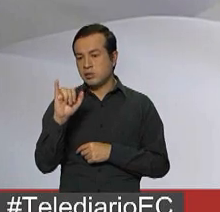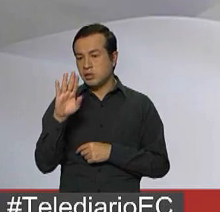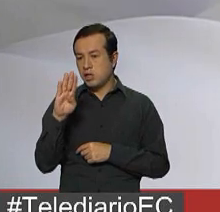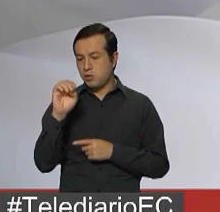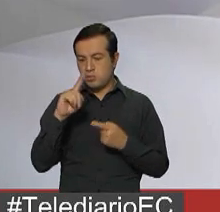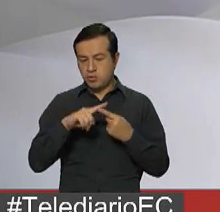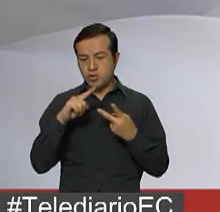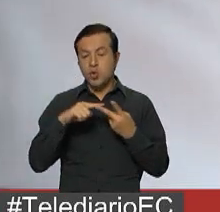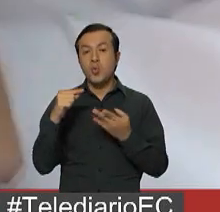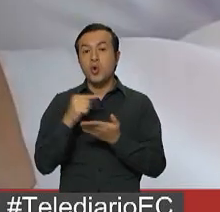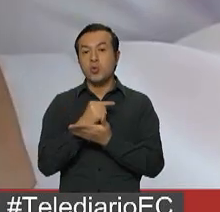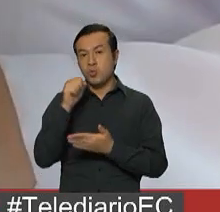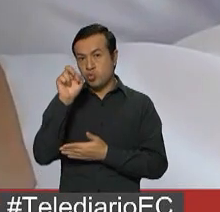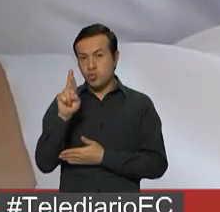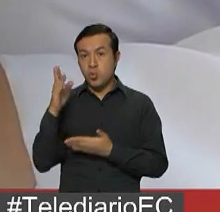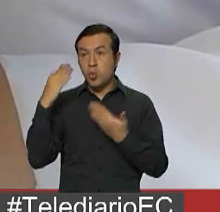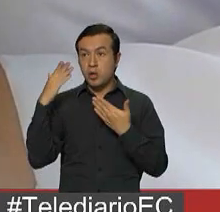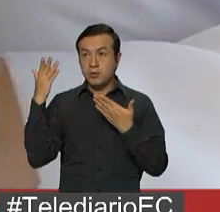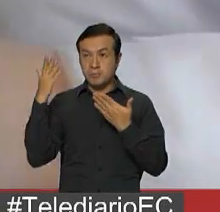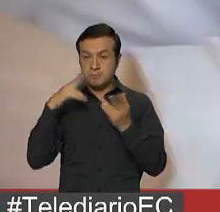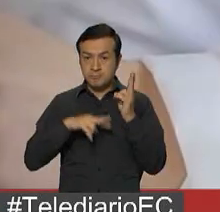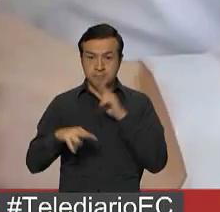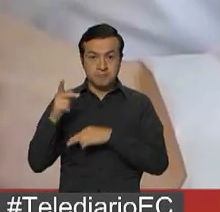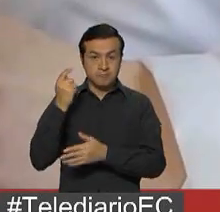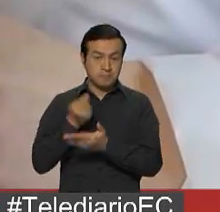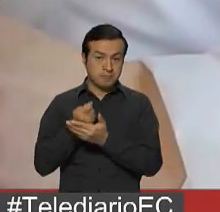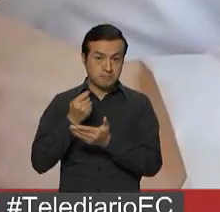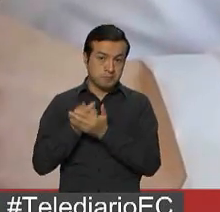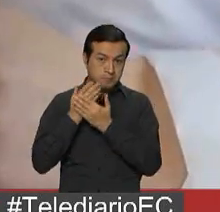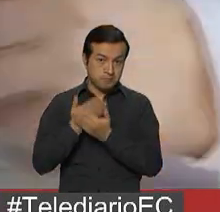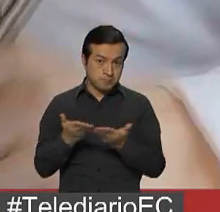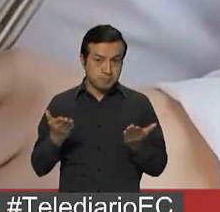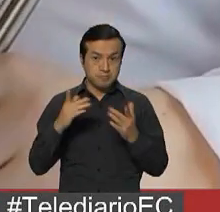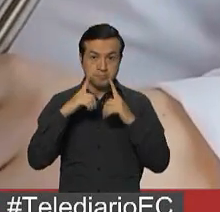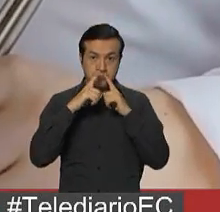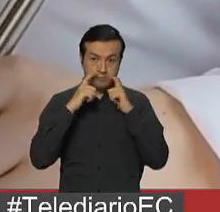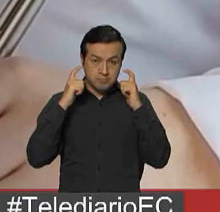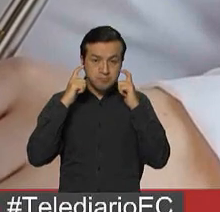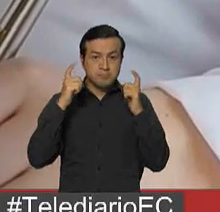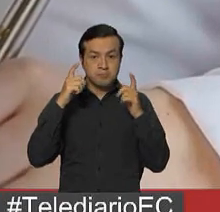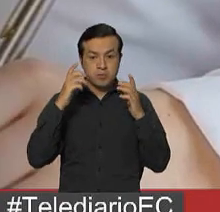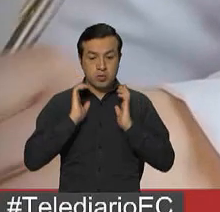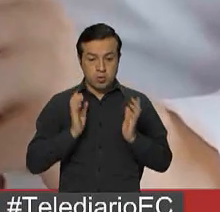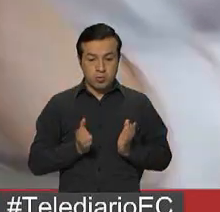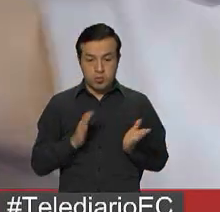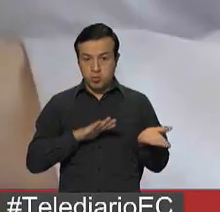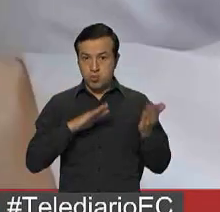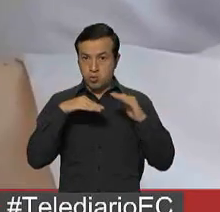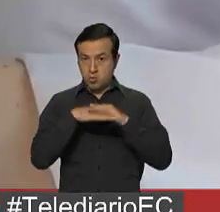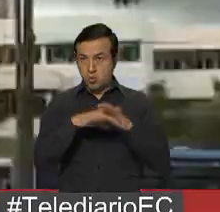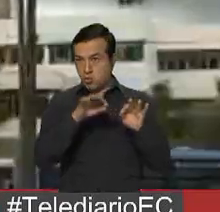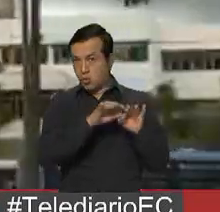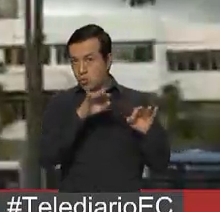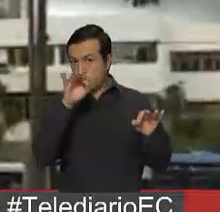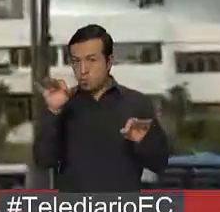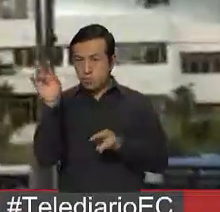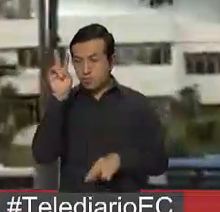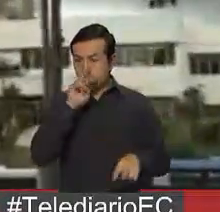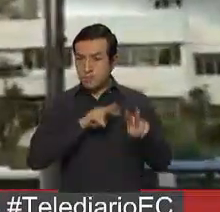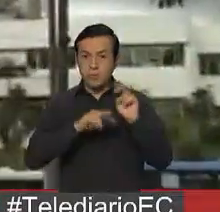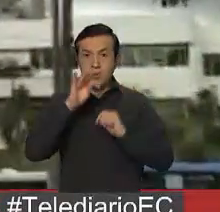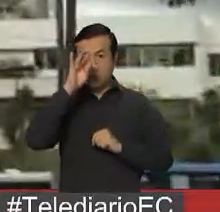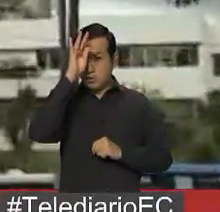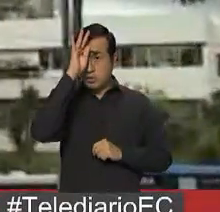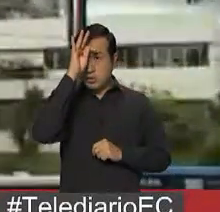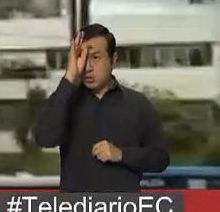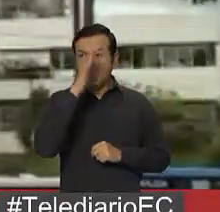verificará en la legalidad de las operaciones en la adquisición de insumos de enfermería y bolsas para embalaje de cadáver adulto en el hospital